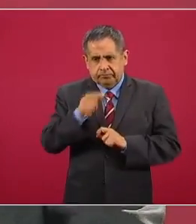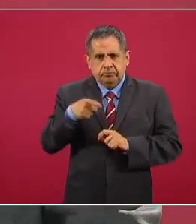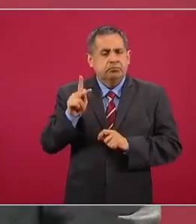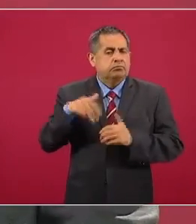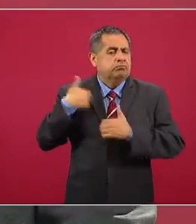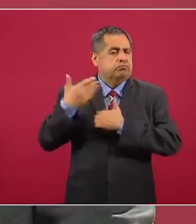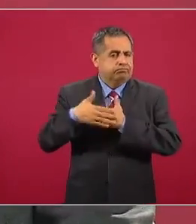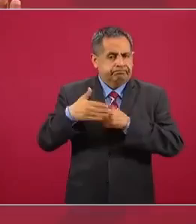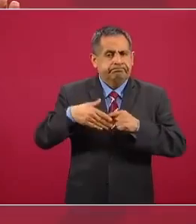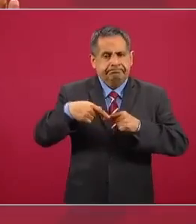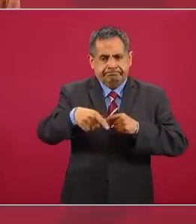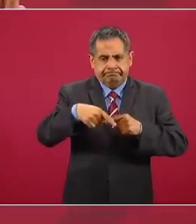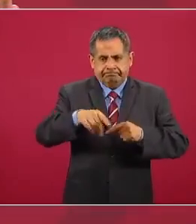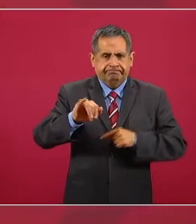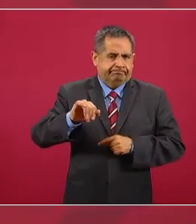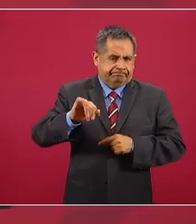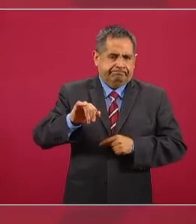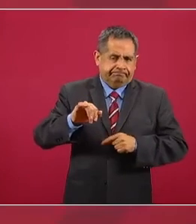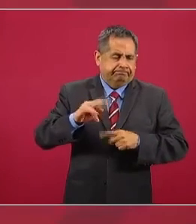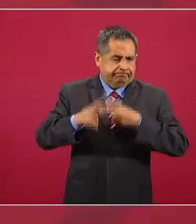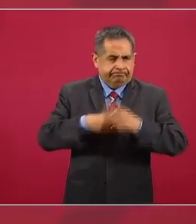más adelante,